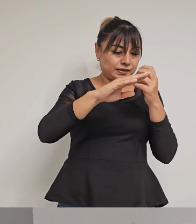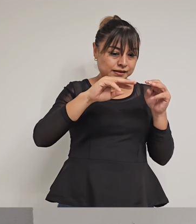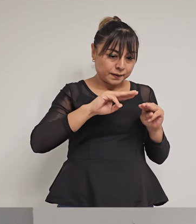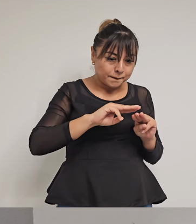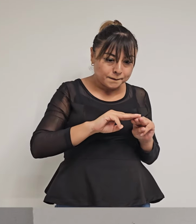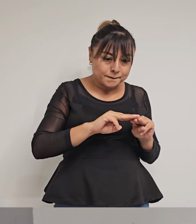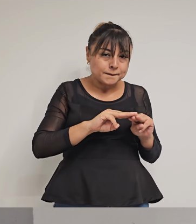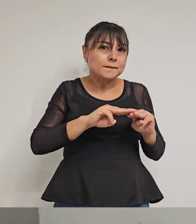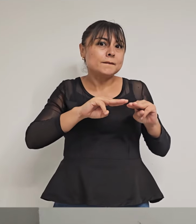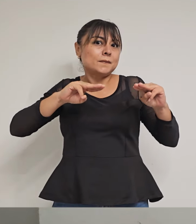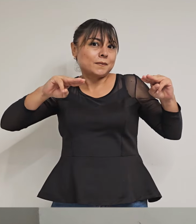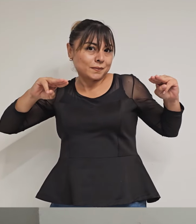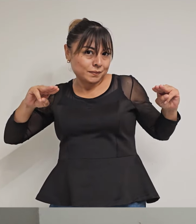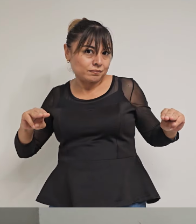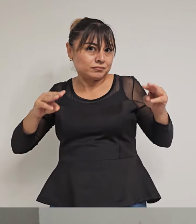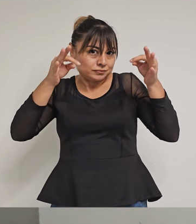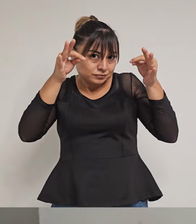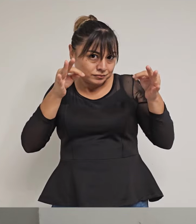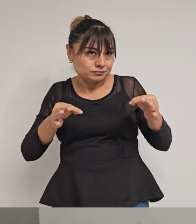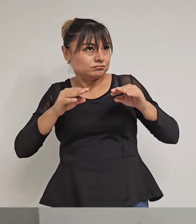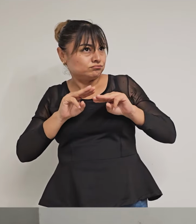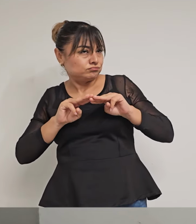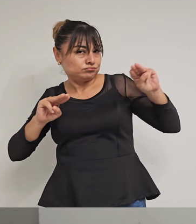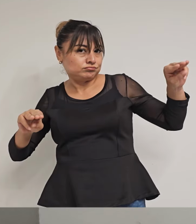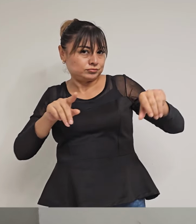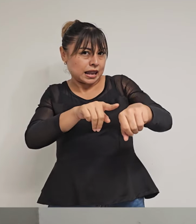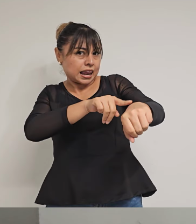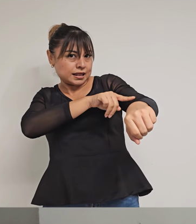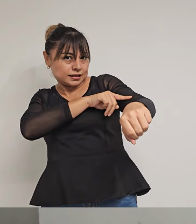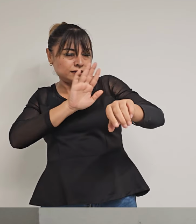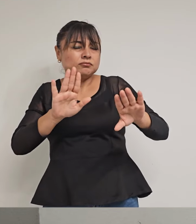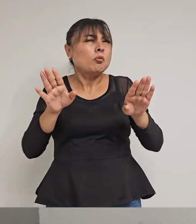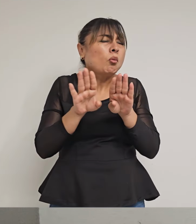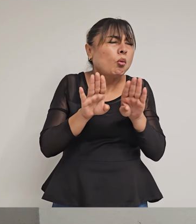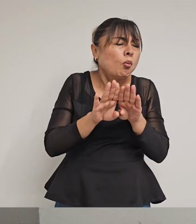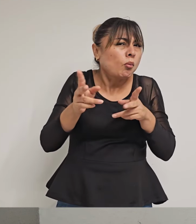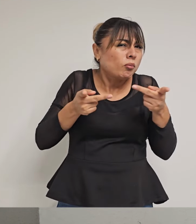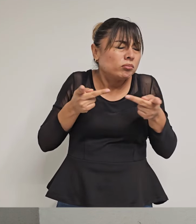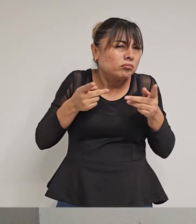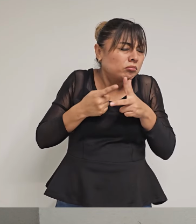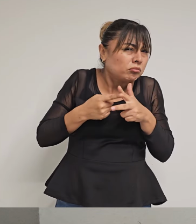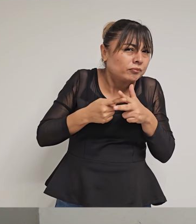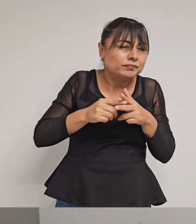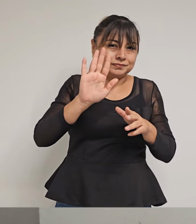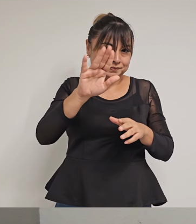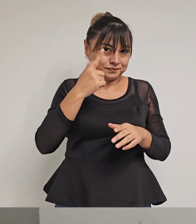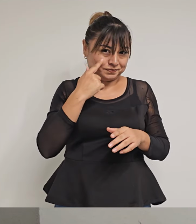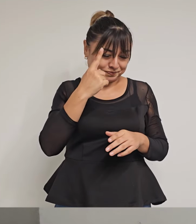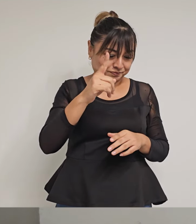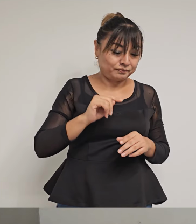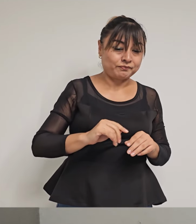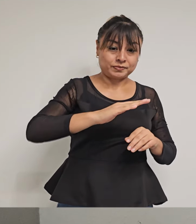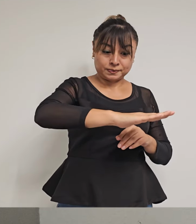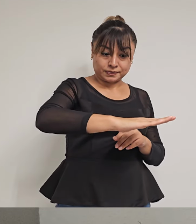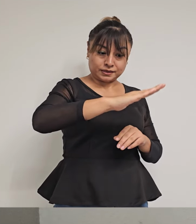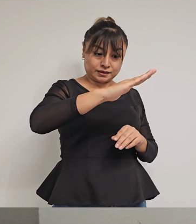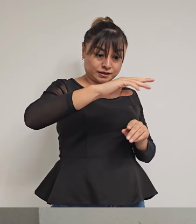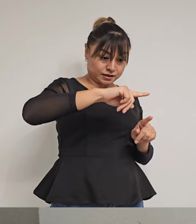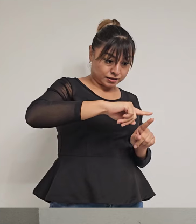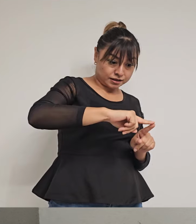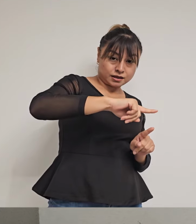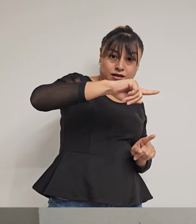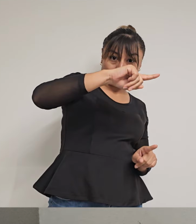tiene que tener una rampa. ¿Y cómo le hago para calcular una rampa para accesibilidad universal, arquitecto? Muy sencillo, lo único que tienes que hacer es dividir la altura que necesitas